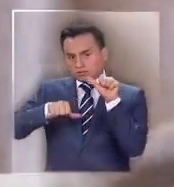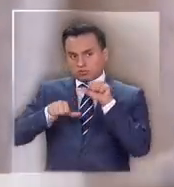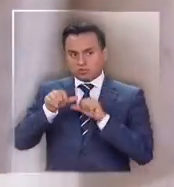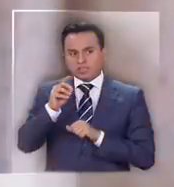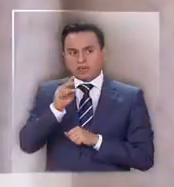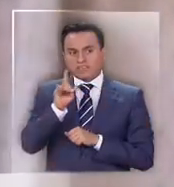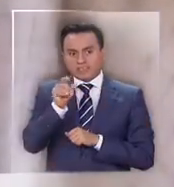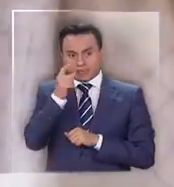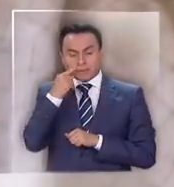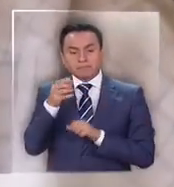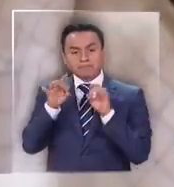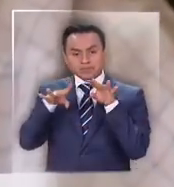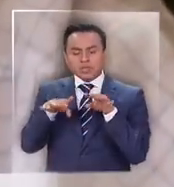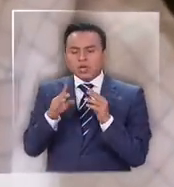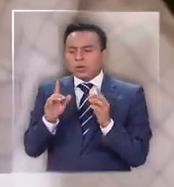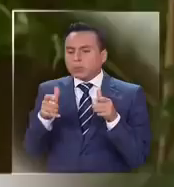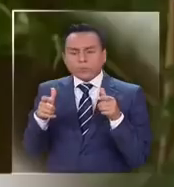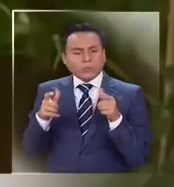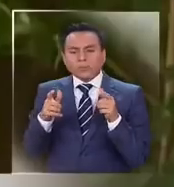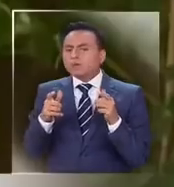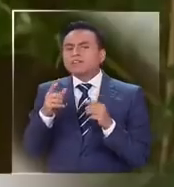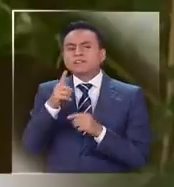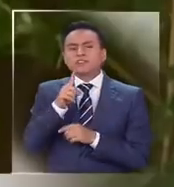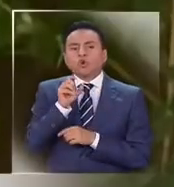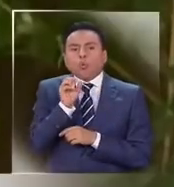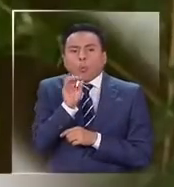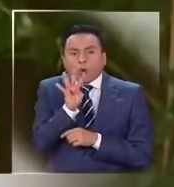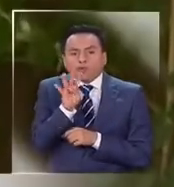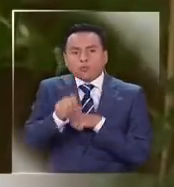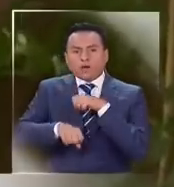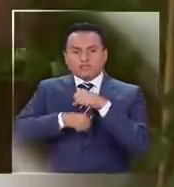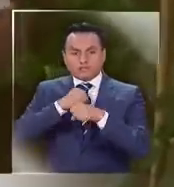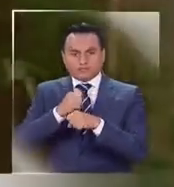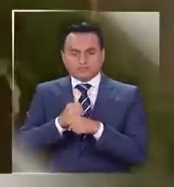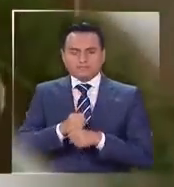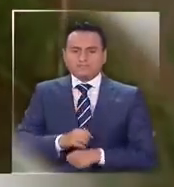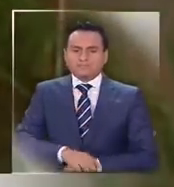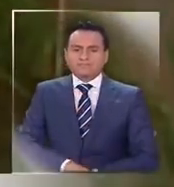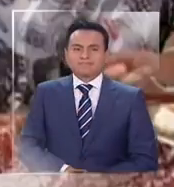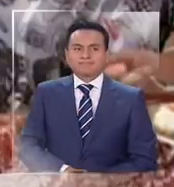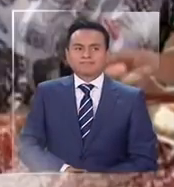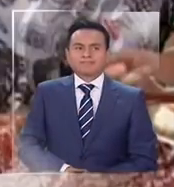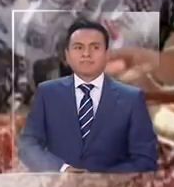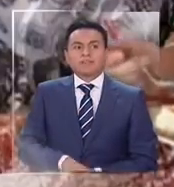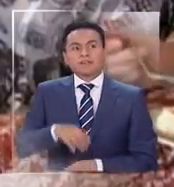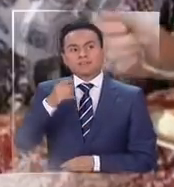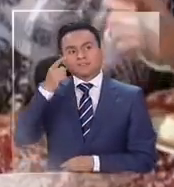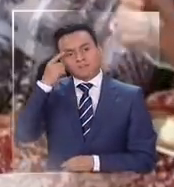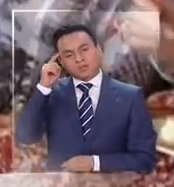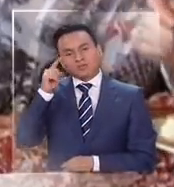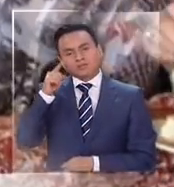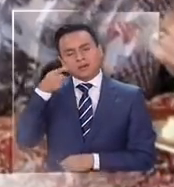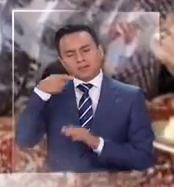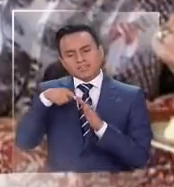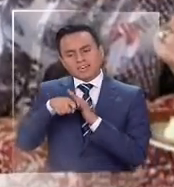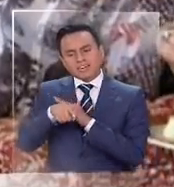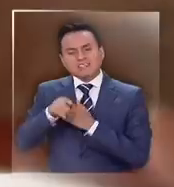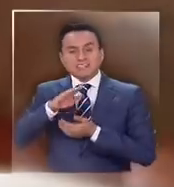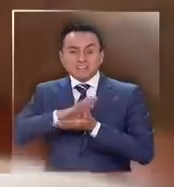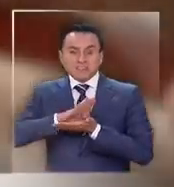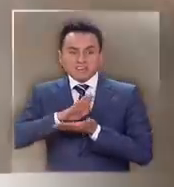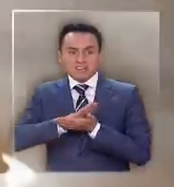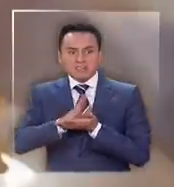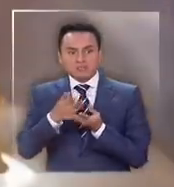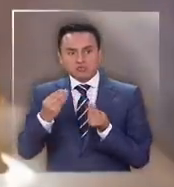David Goodall soplaba las velas por sus 104 años de edad. Sin embargo, más allá de celebrar el que